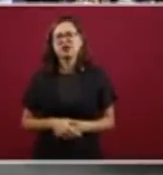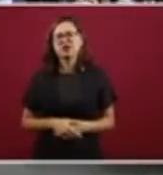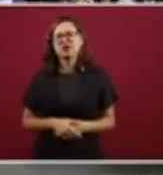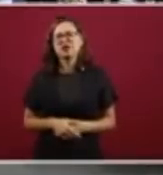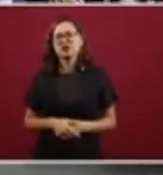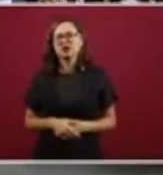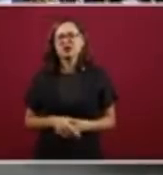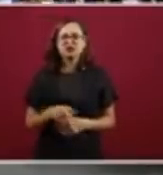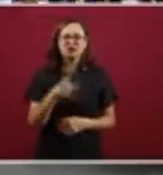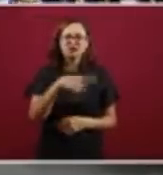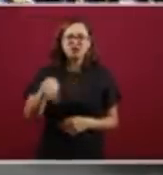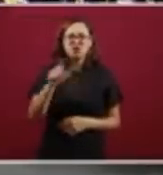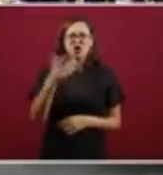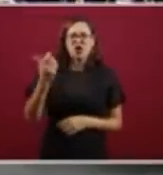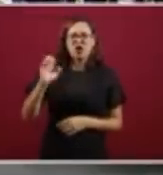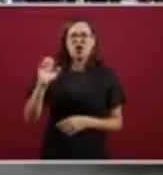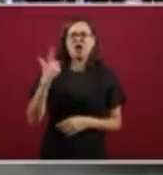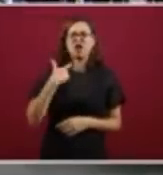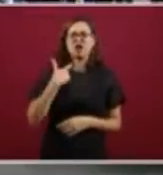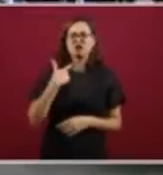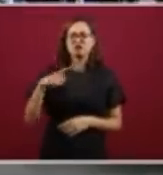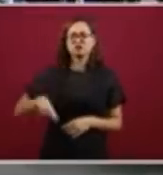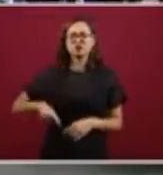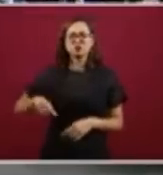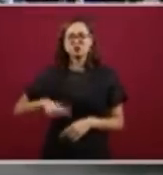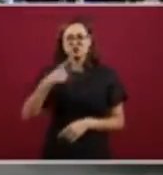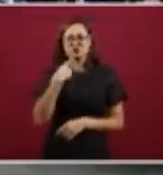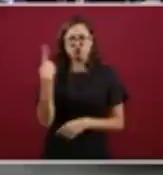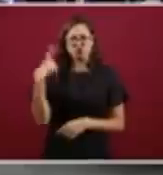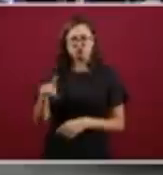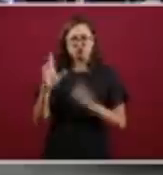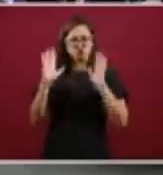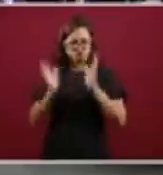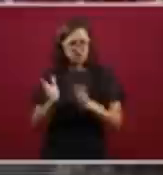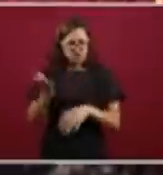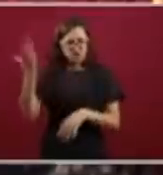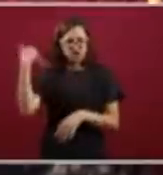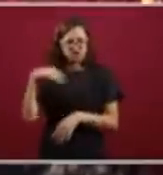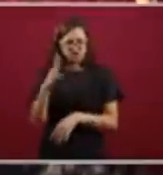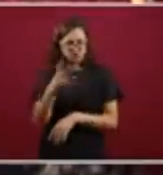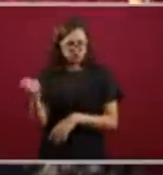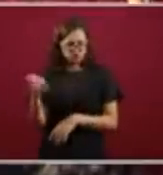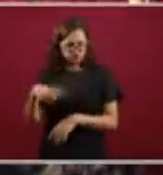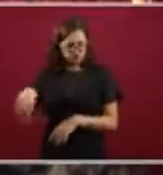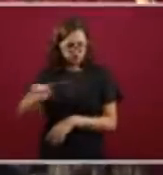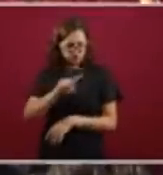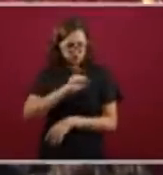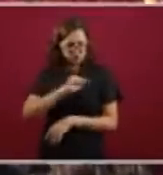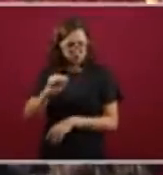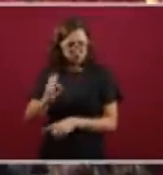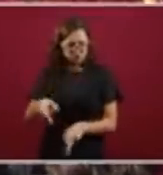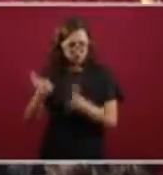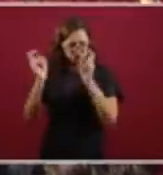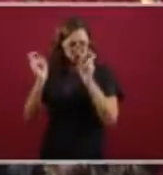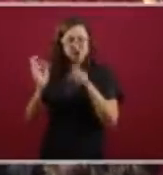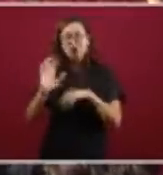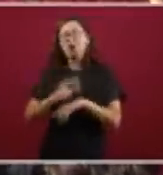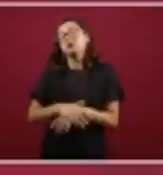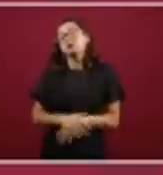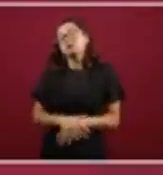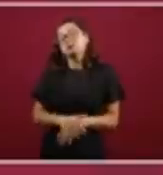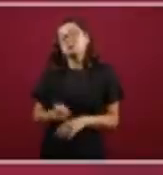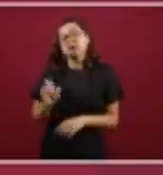ancianos, ¿ya se presentó una denuncia? Ese procedimiento lo hizo la administración anterior. Digamos, toda esa